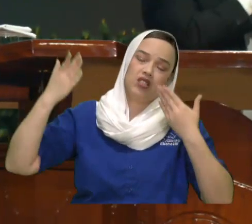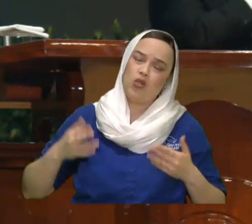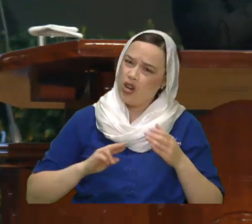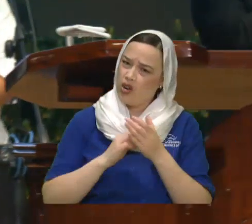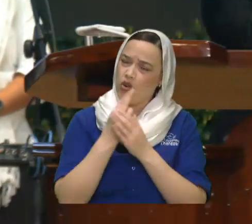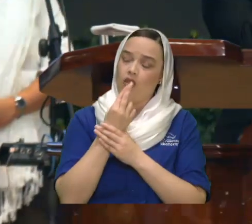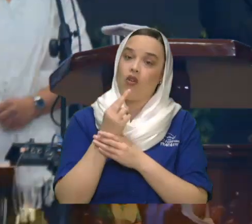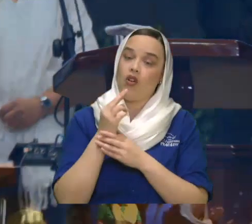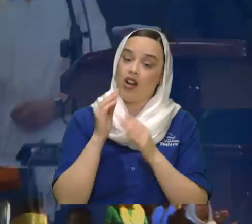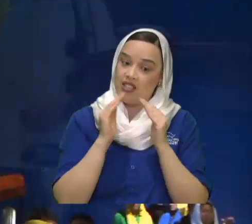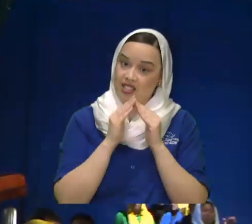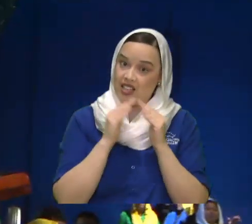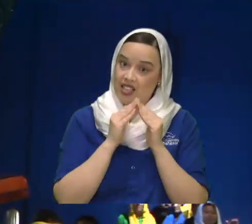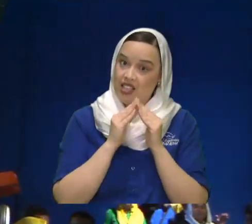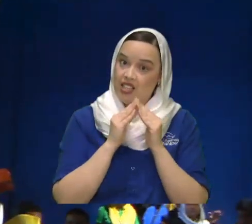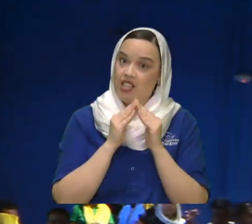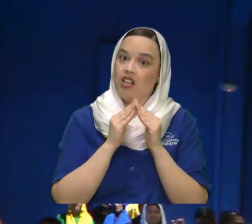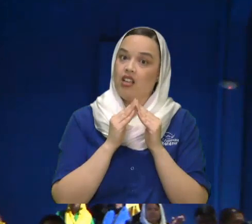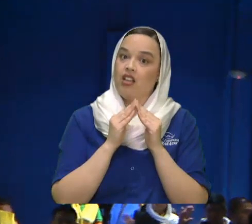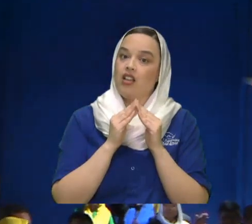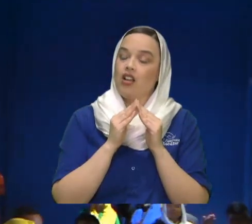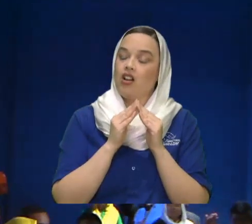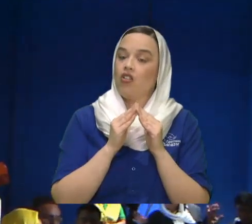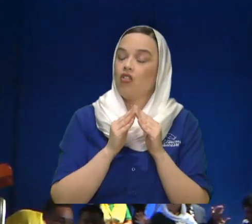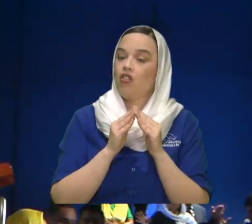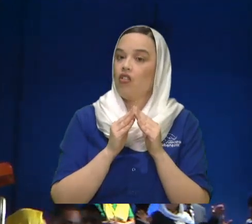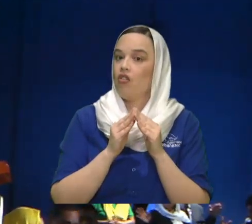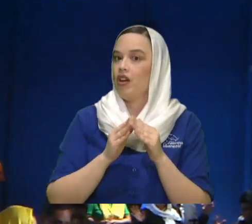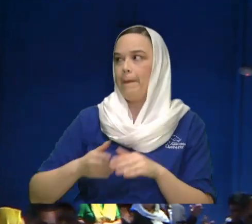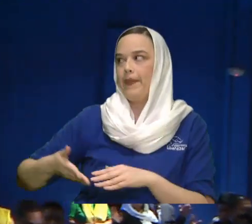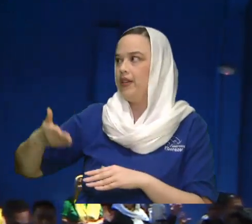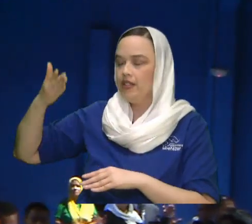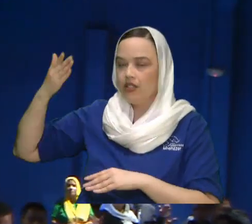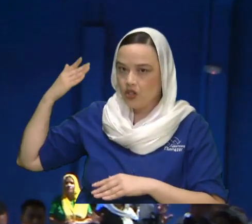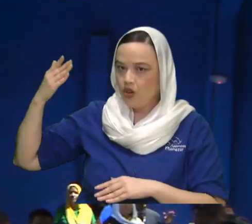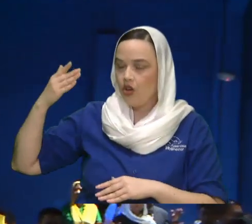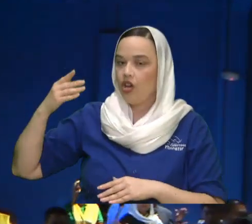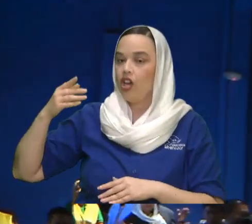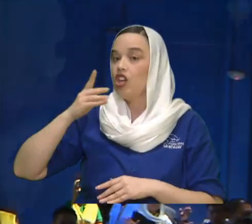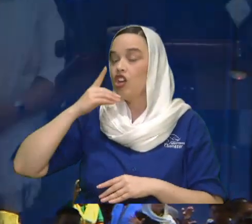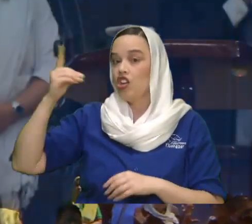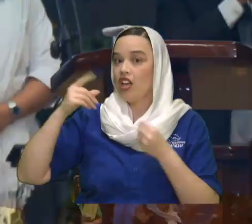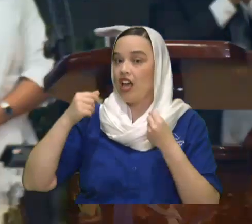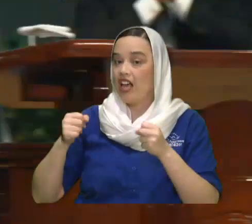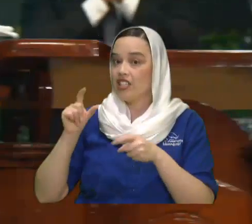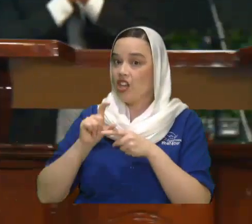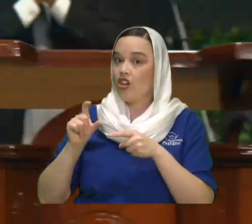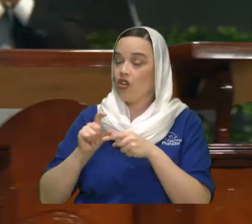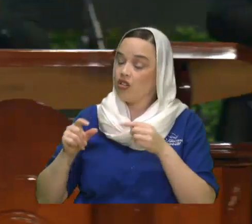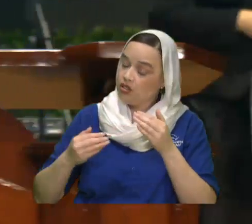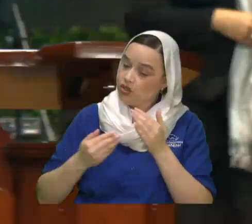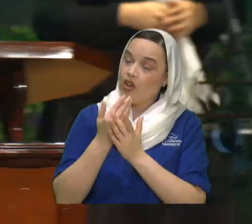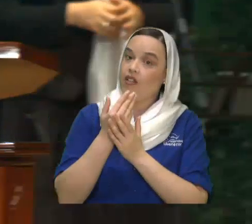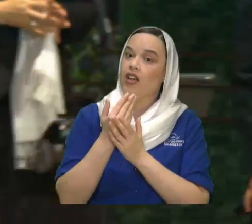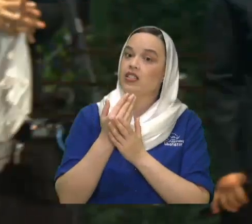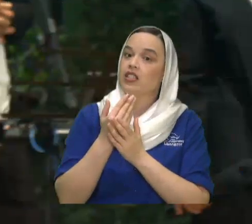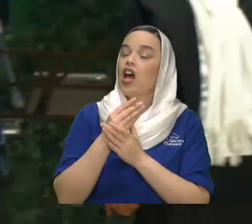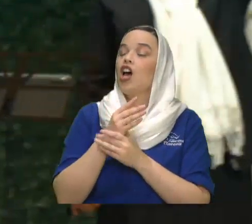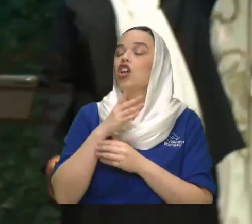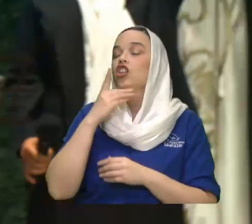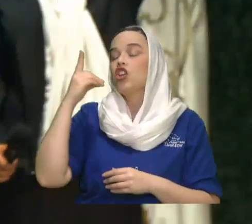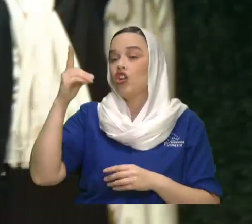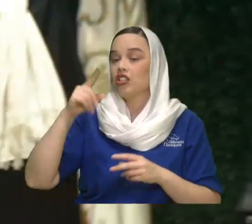casas lo que pasó hoy dios hace cosas nuevas pero se